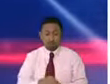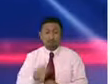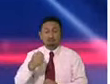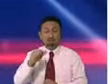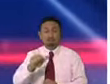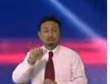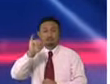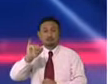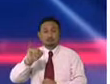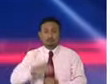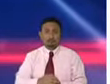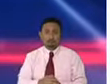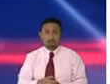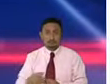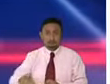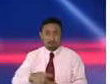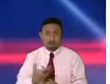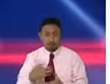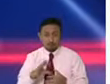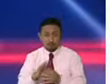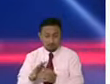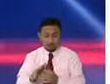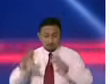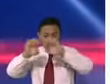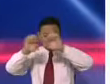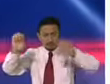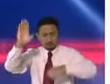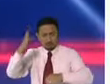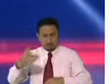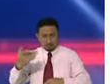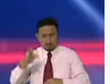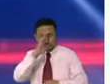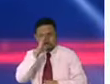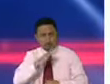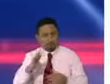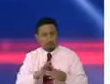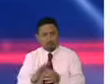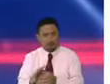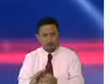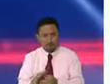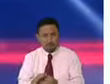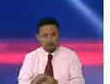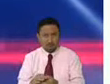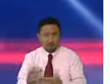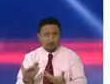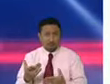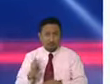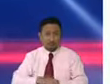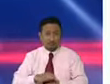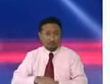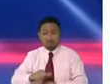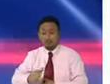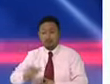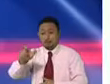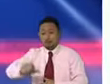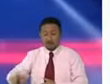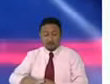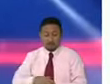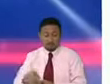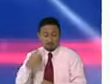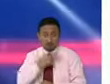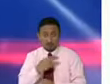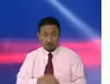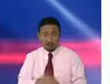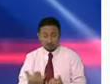mantiene ni ha mantenido relación alguna con la empresa Odebrecht o sus filiales. Por acusaciones de terceros inescrupulosos, el banco